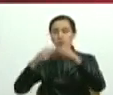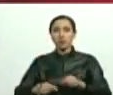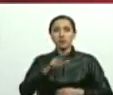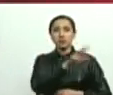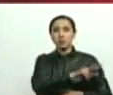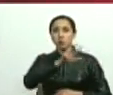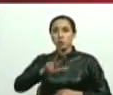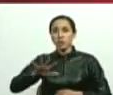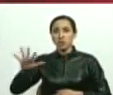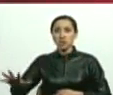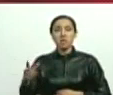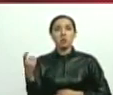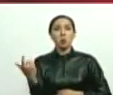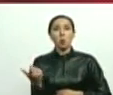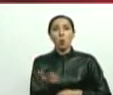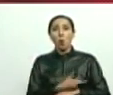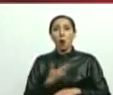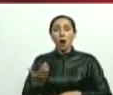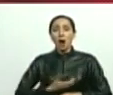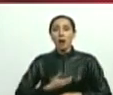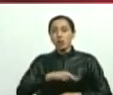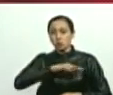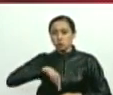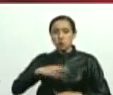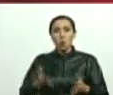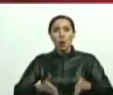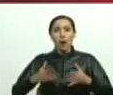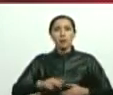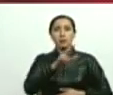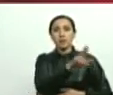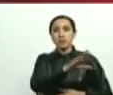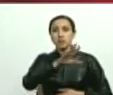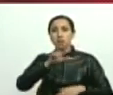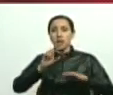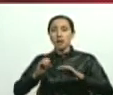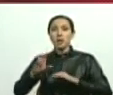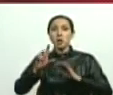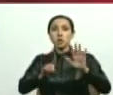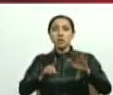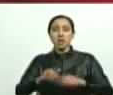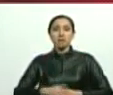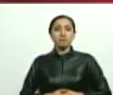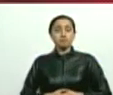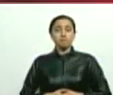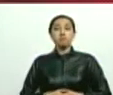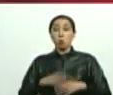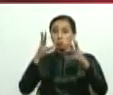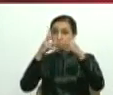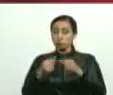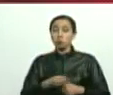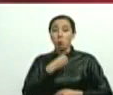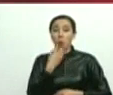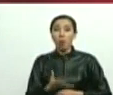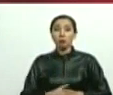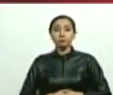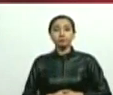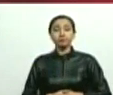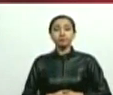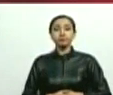335 alcaldías, ganamos 306 alcaldías. Un gran resultado. Y